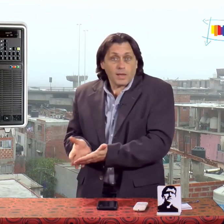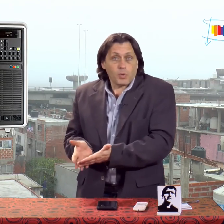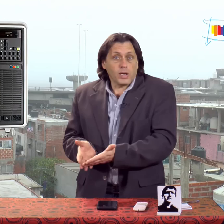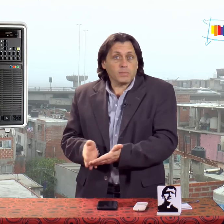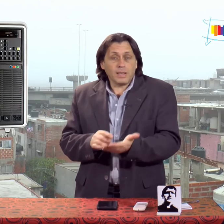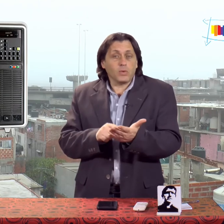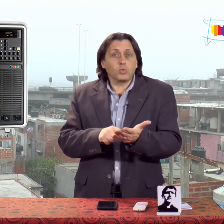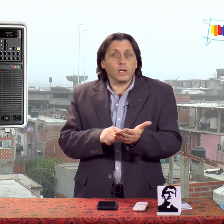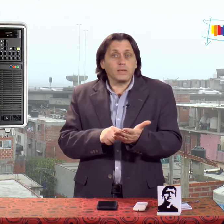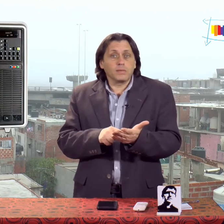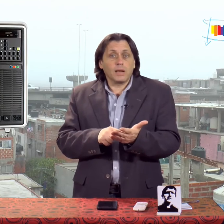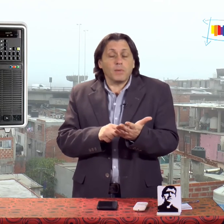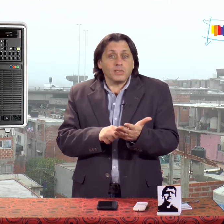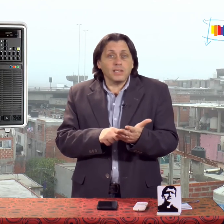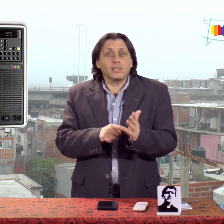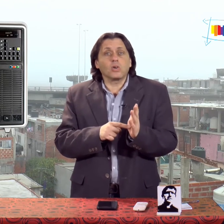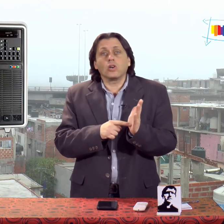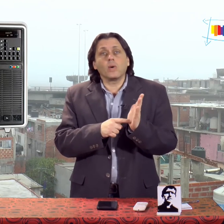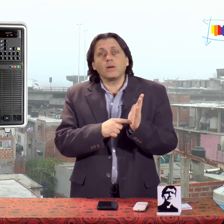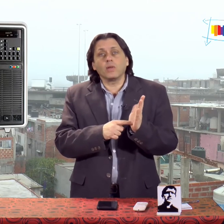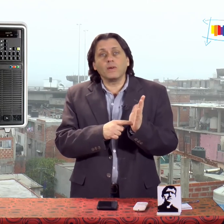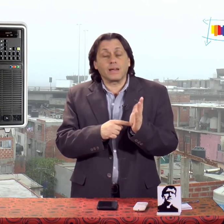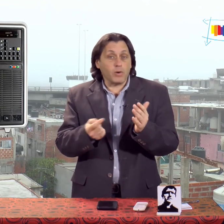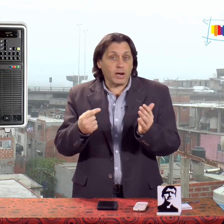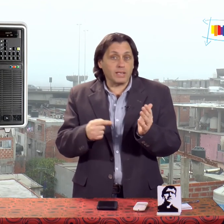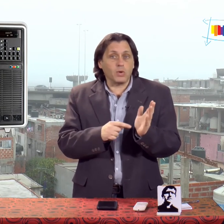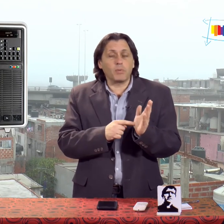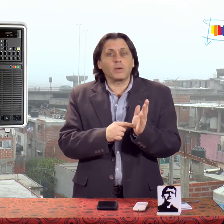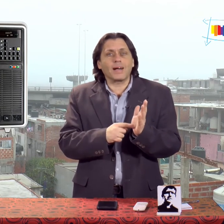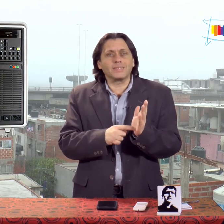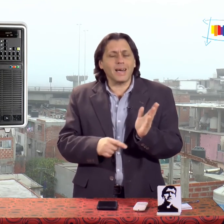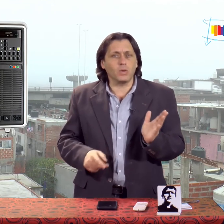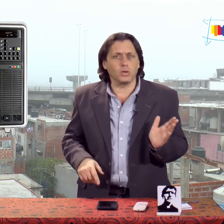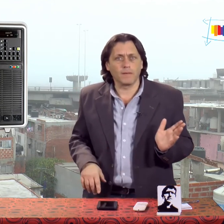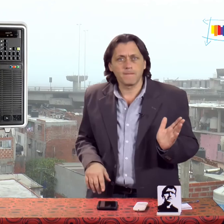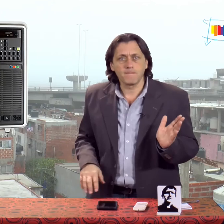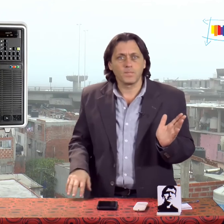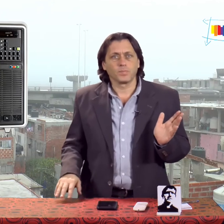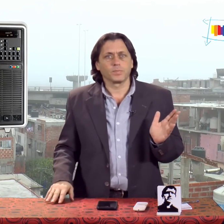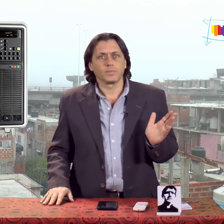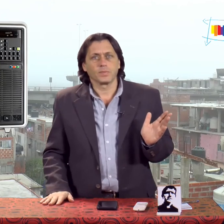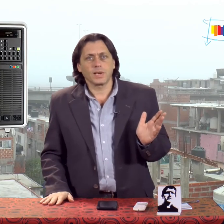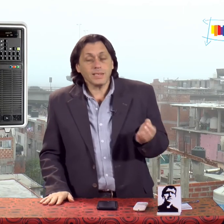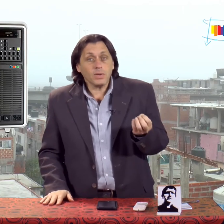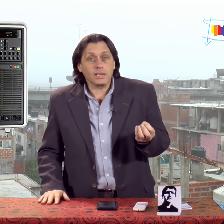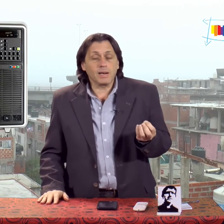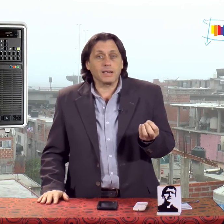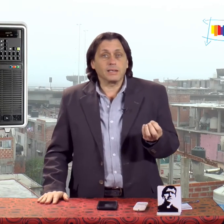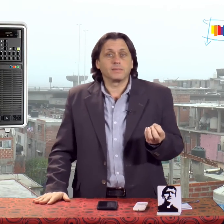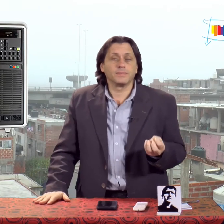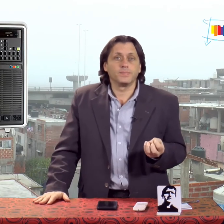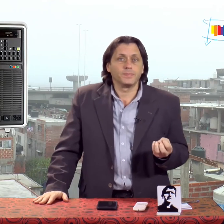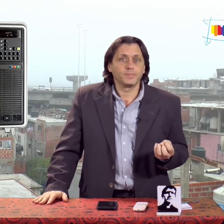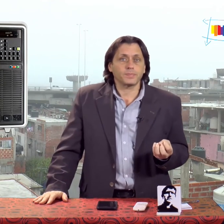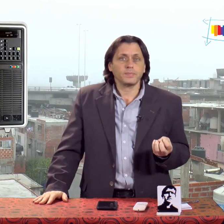Horas después, manda un tuit, el presidente diciendo que no va a ir a un desfile que había organizado él porque estaba cansado. cansado de que Macri